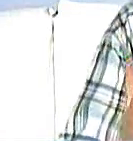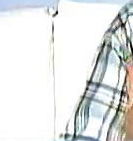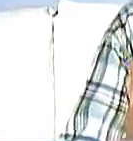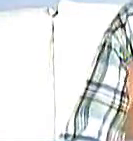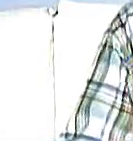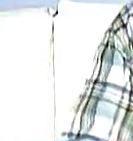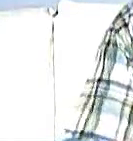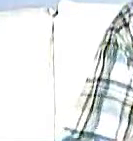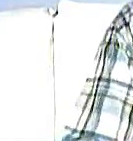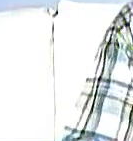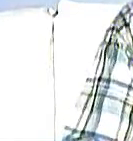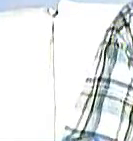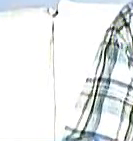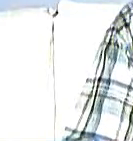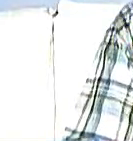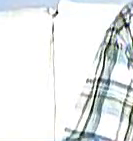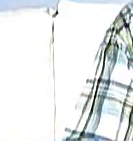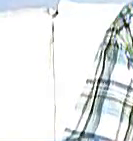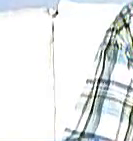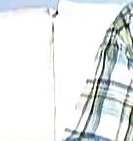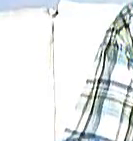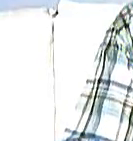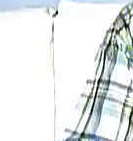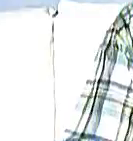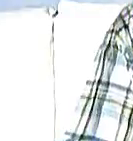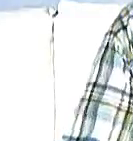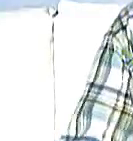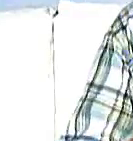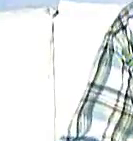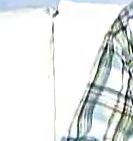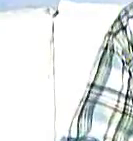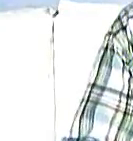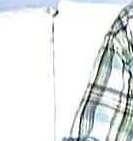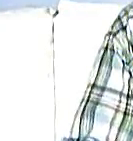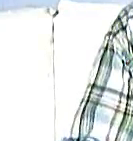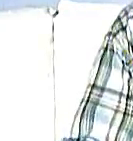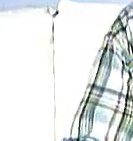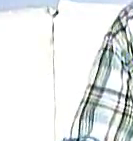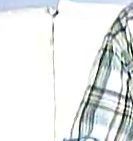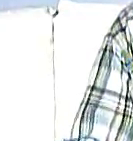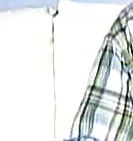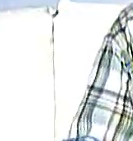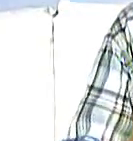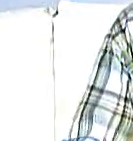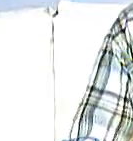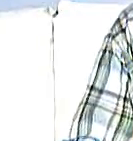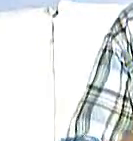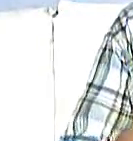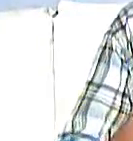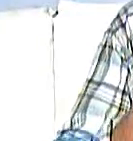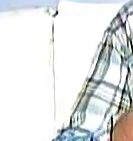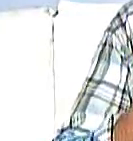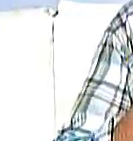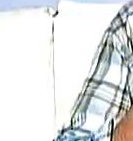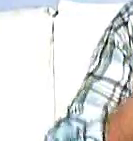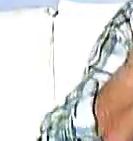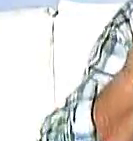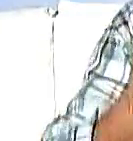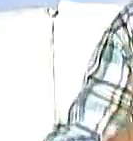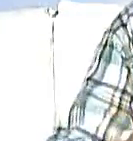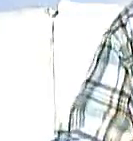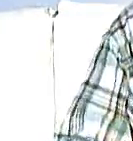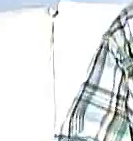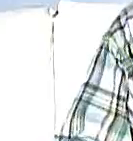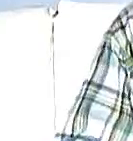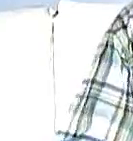Vital. Este es un espacio de prevención fundamentalmente, de conocimiento en materia de salud de nuestro cuerpo, de